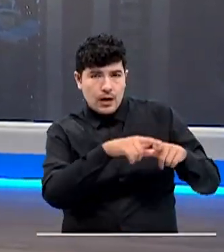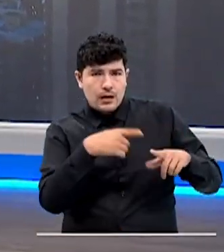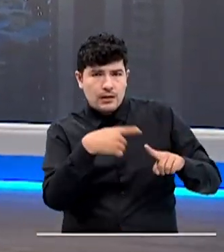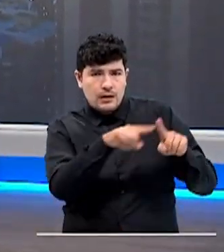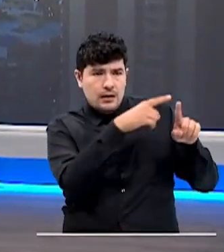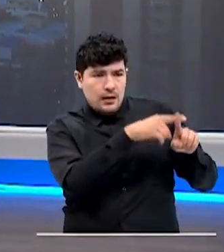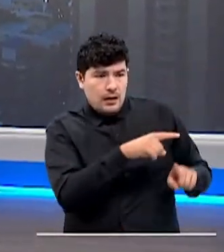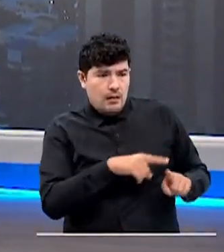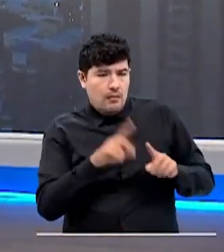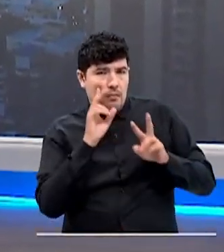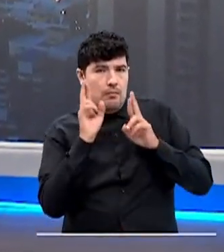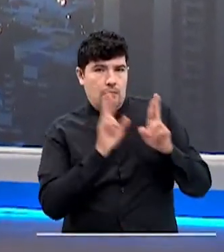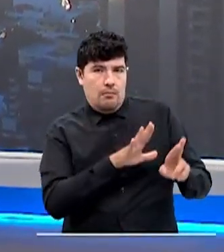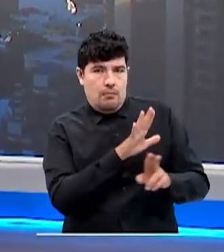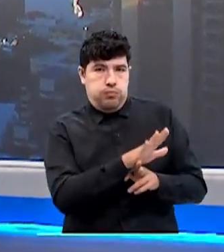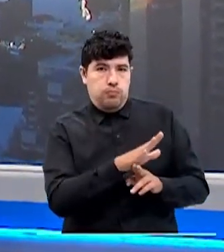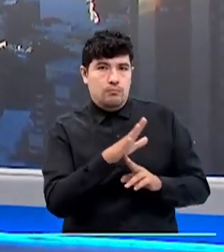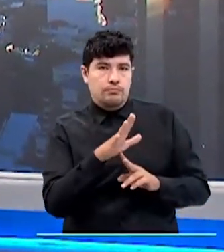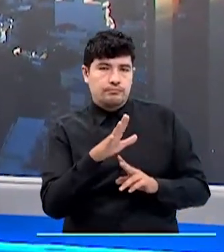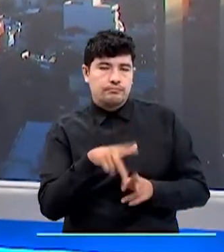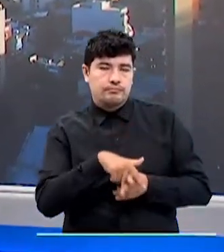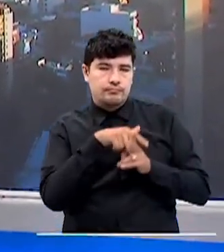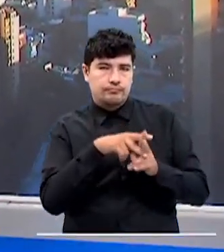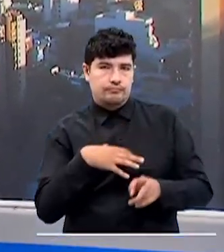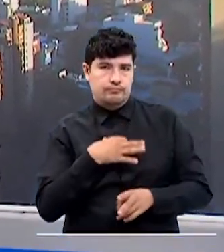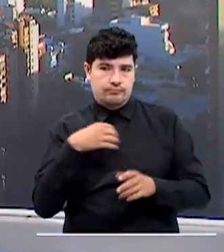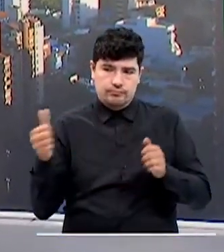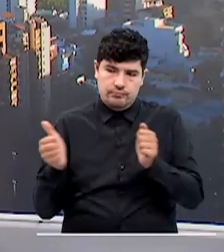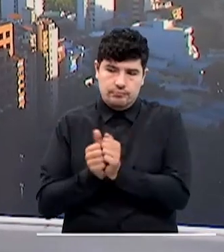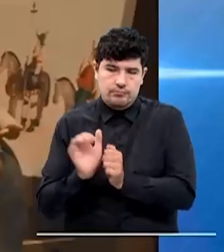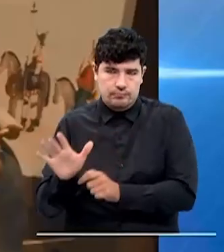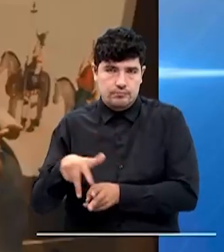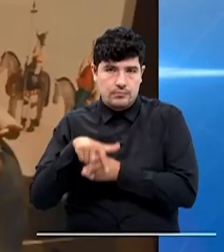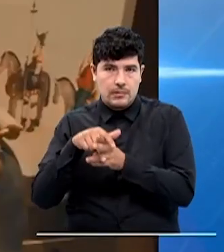las aventuras del caballero andante y su fiel amigo Sancho Panza.